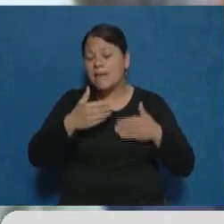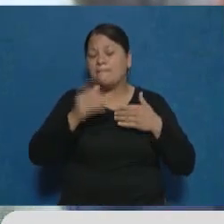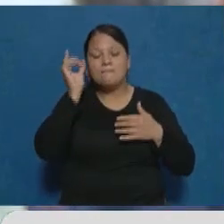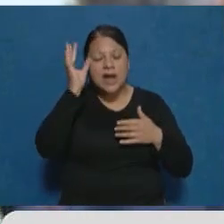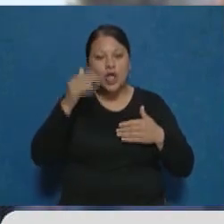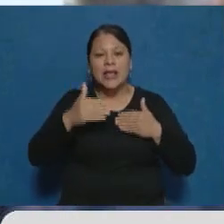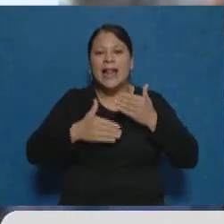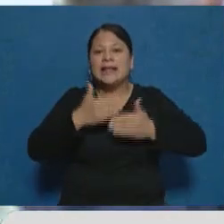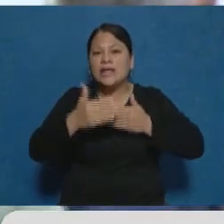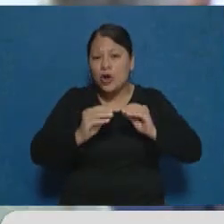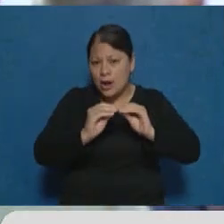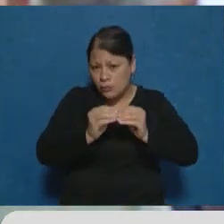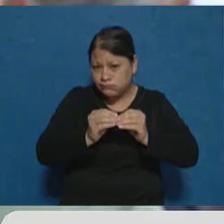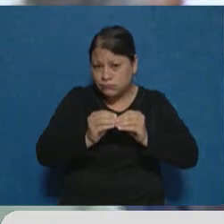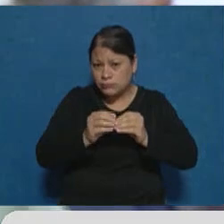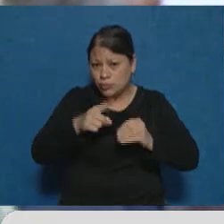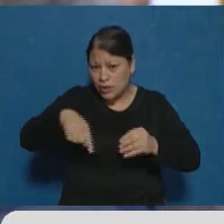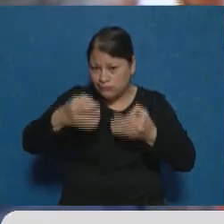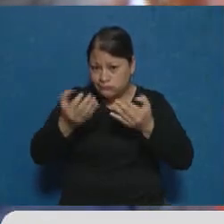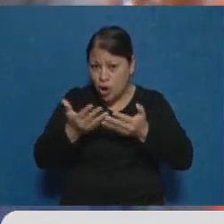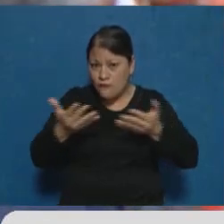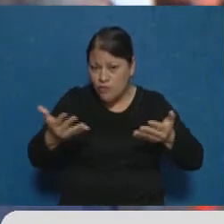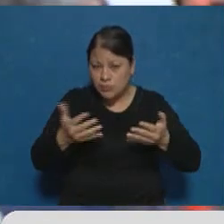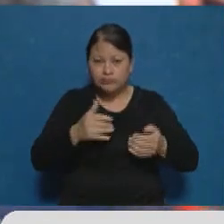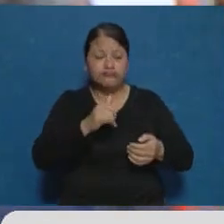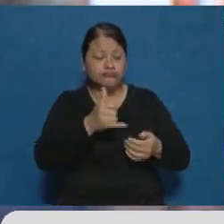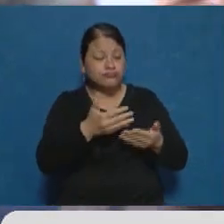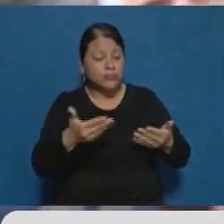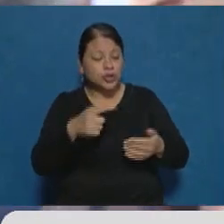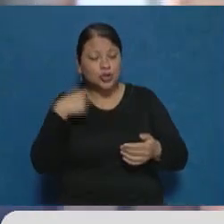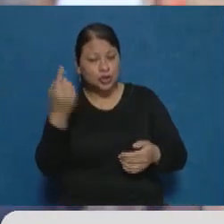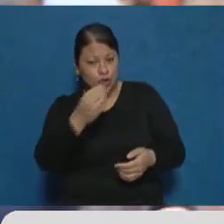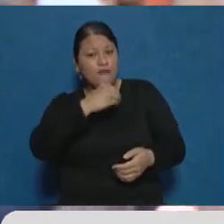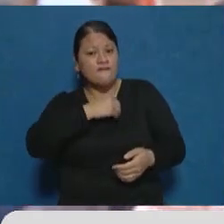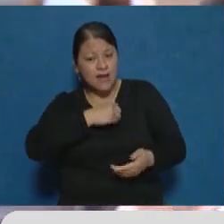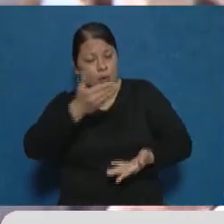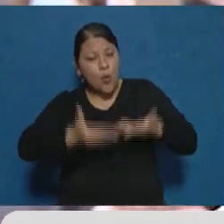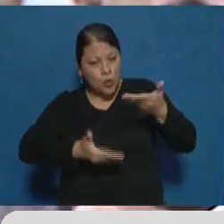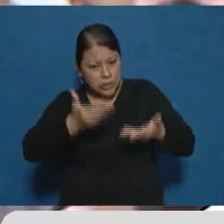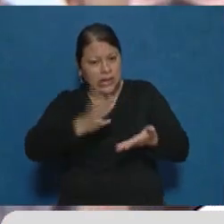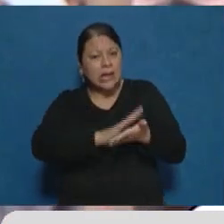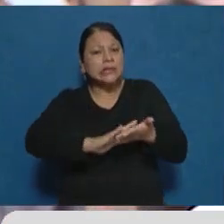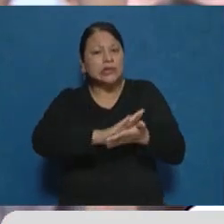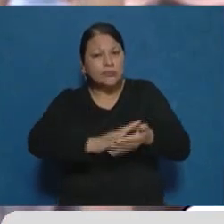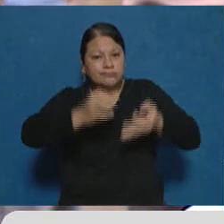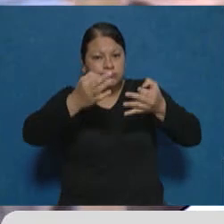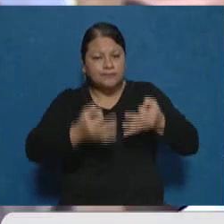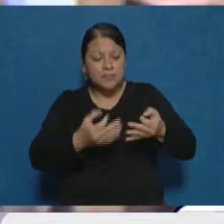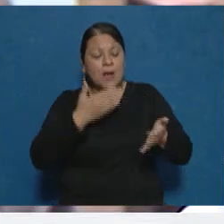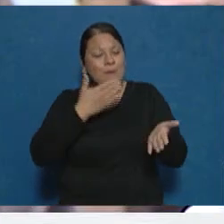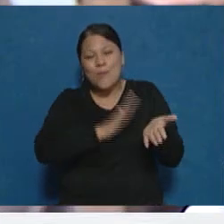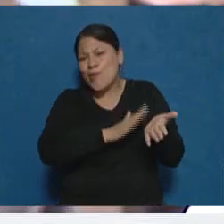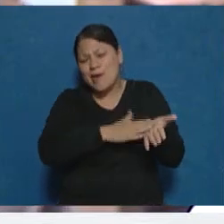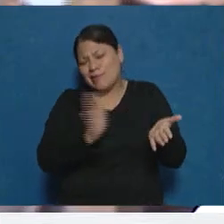el desarrollo de esta causa? Sí, estamos confiados de que la justicia va a actuar bien. Todas las pruebas